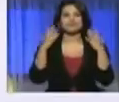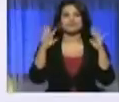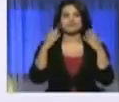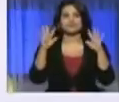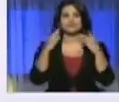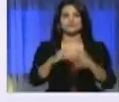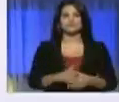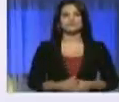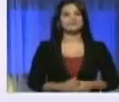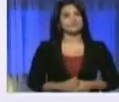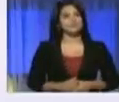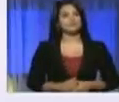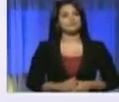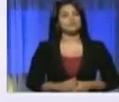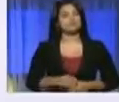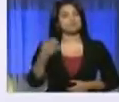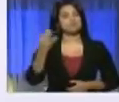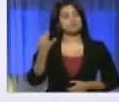De antología, pues.